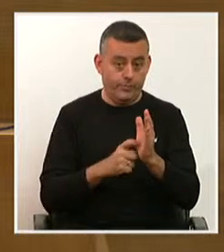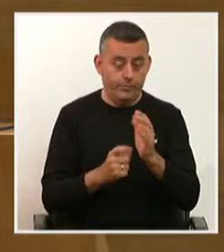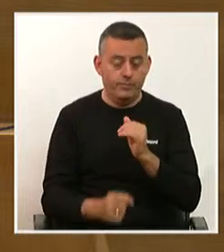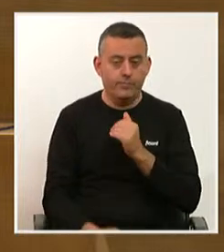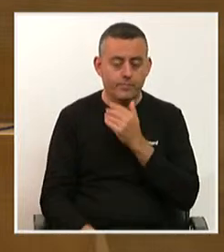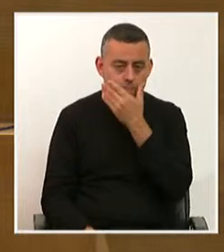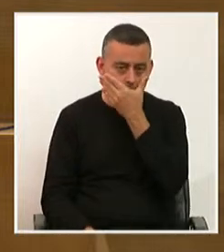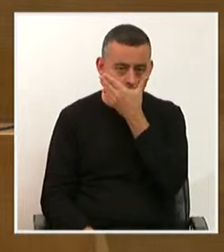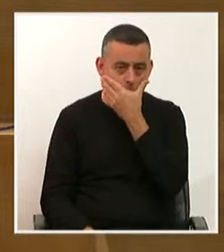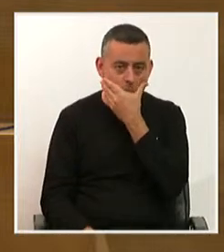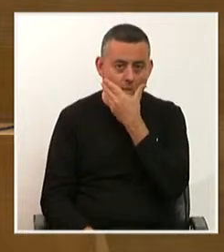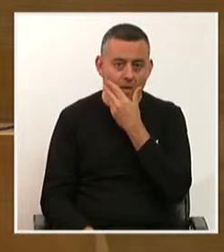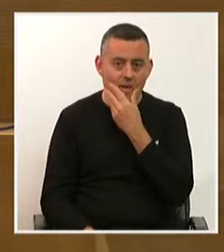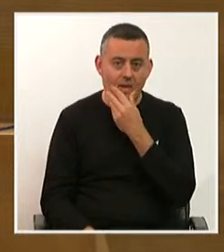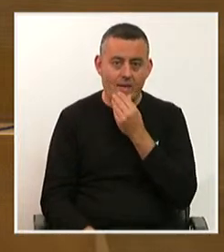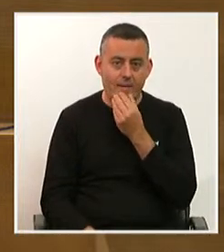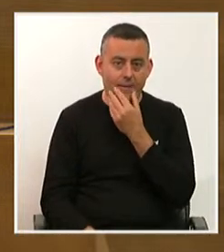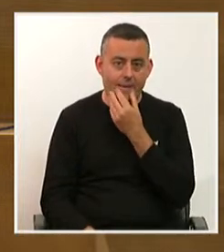sí